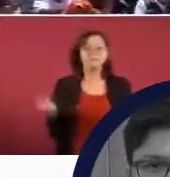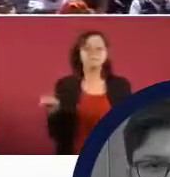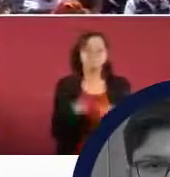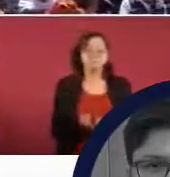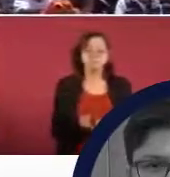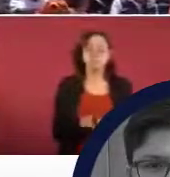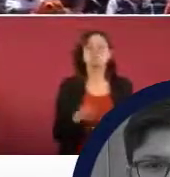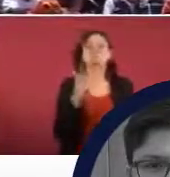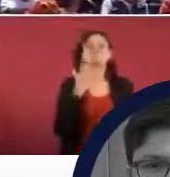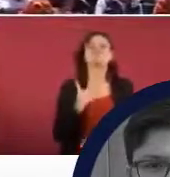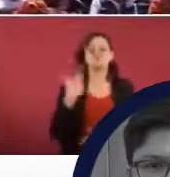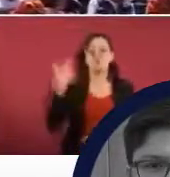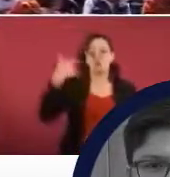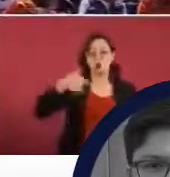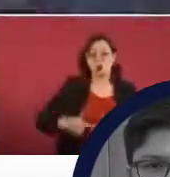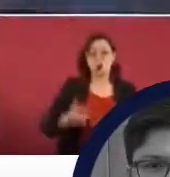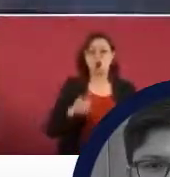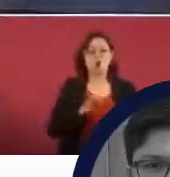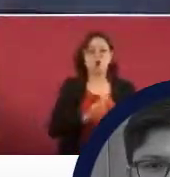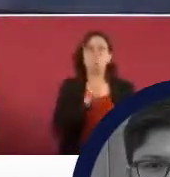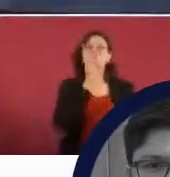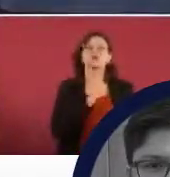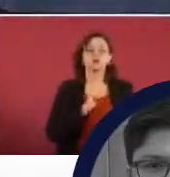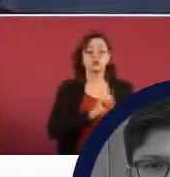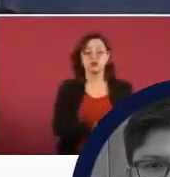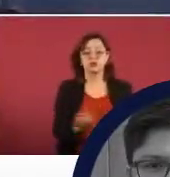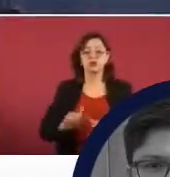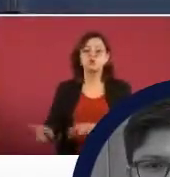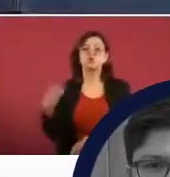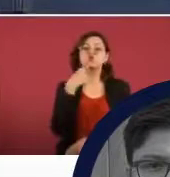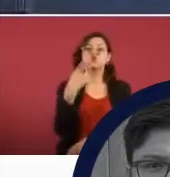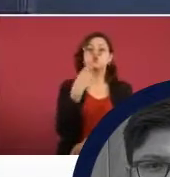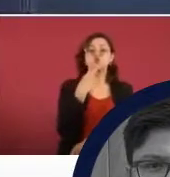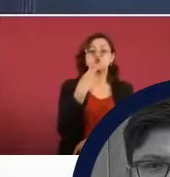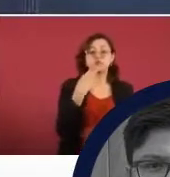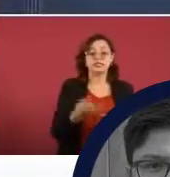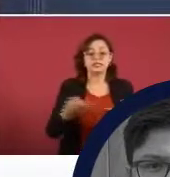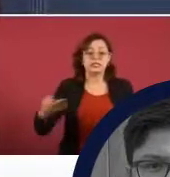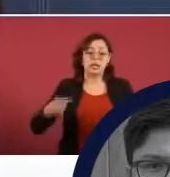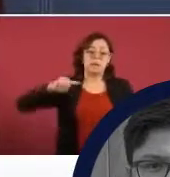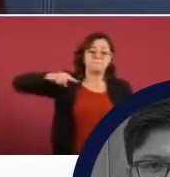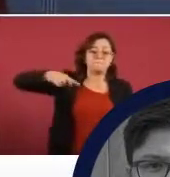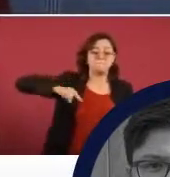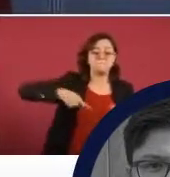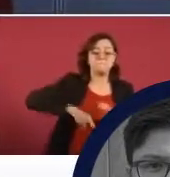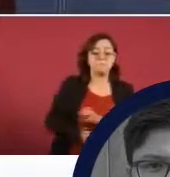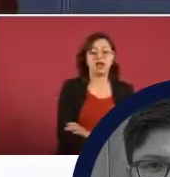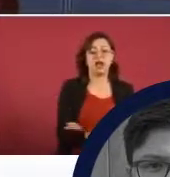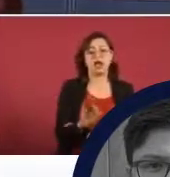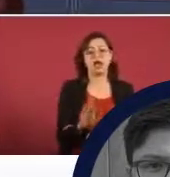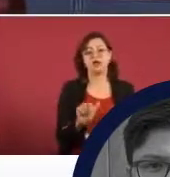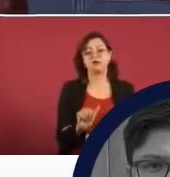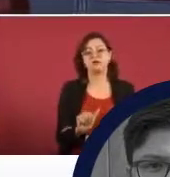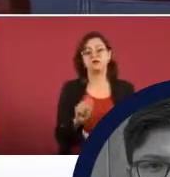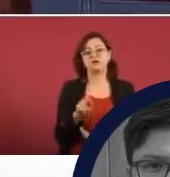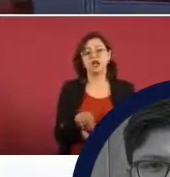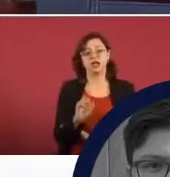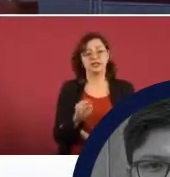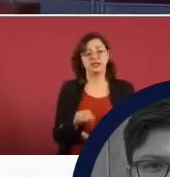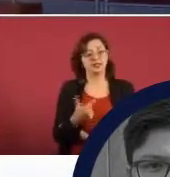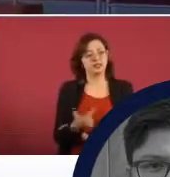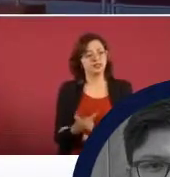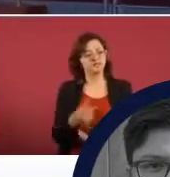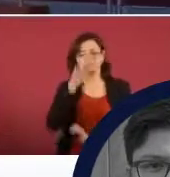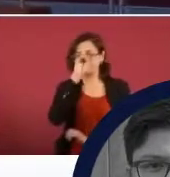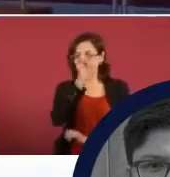crimen organizado así en general, cuando eso quizá puede explicar la mitad del incremento de homicidios de las últimas